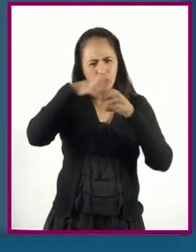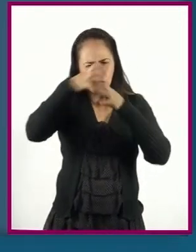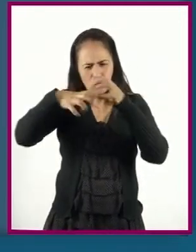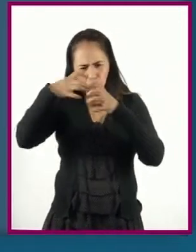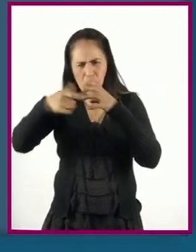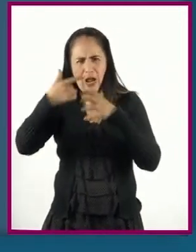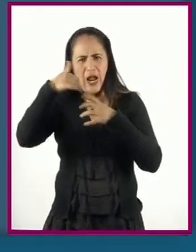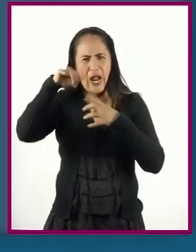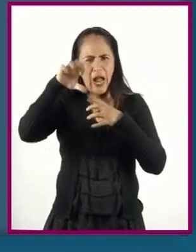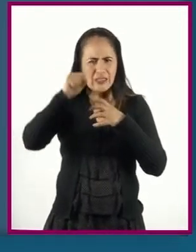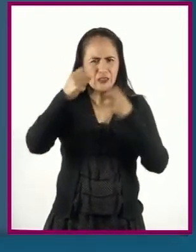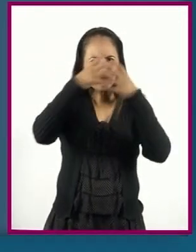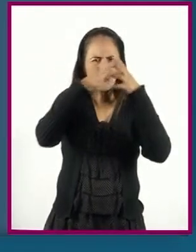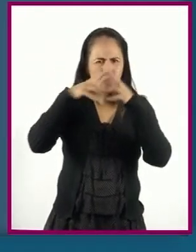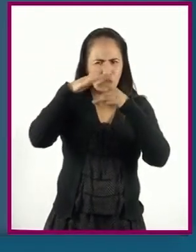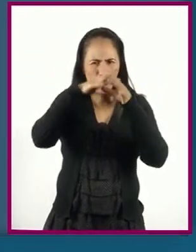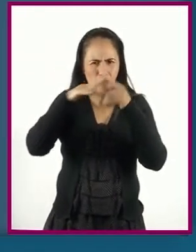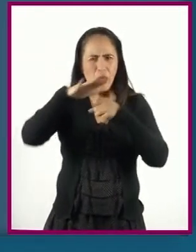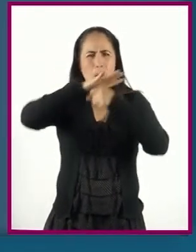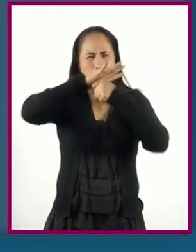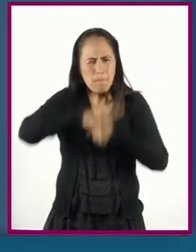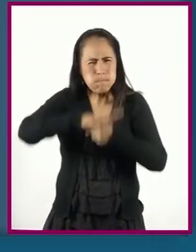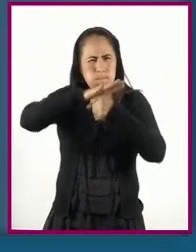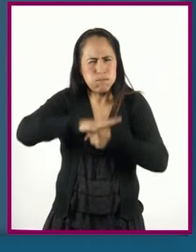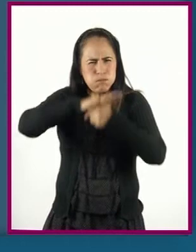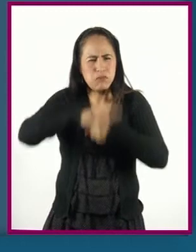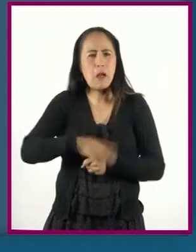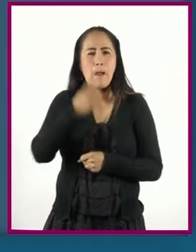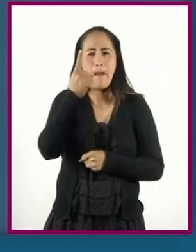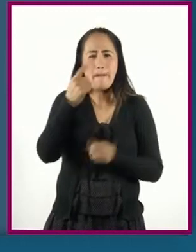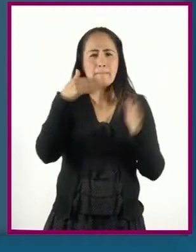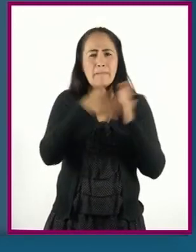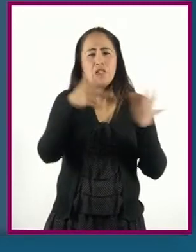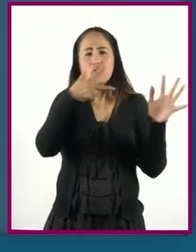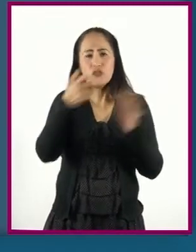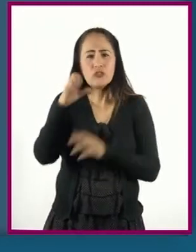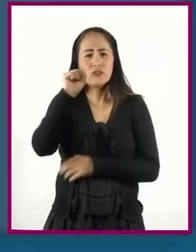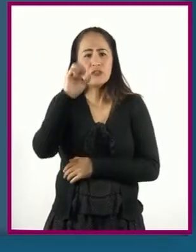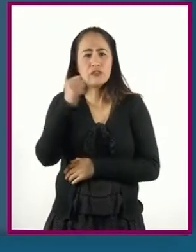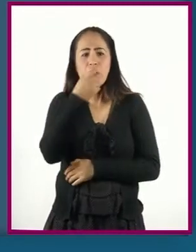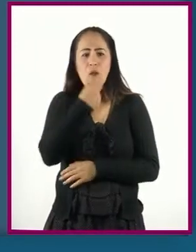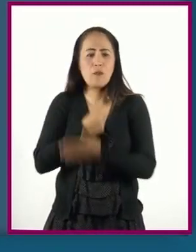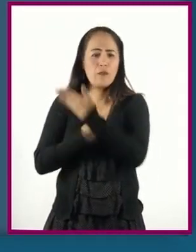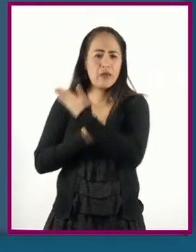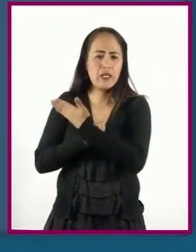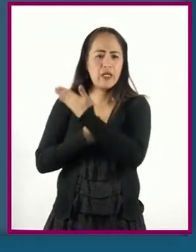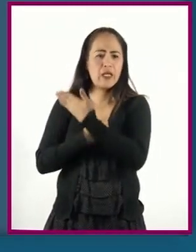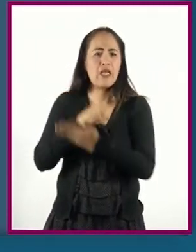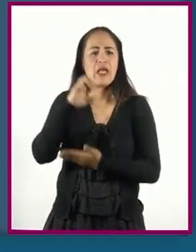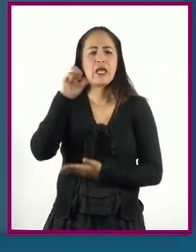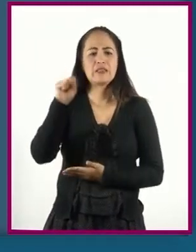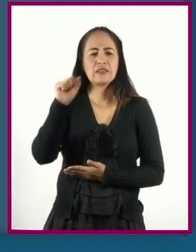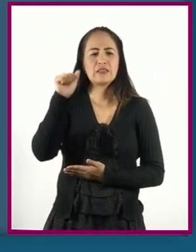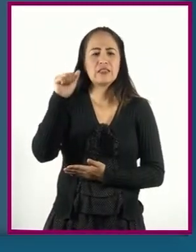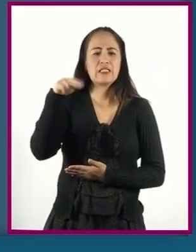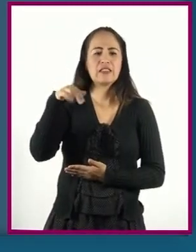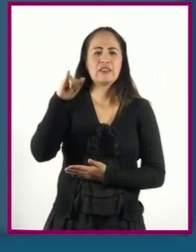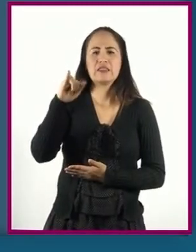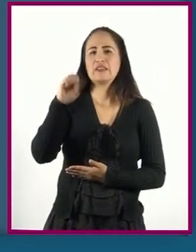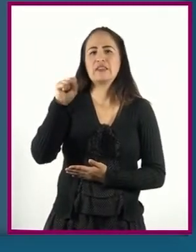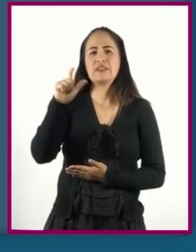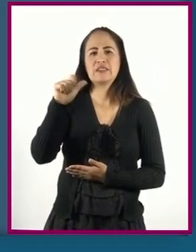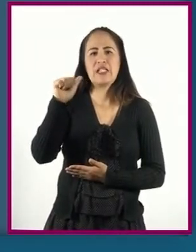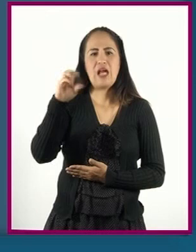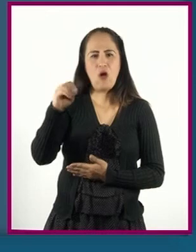los gases produce la presión. En 1860, Stanislao Cannizzaro indica que las partículas de los gases no